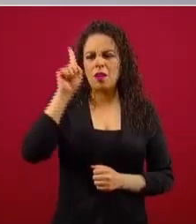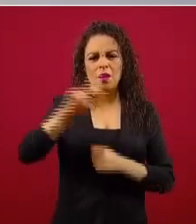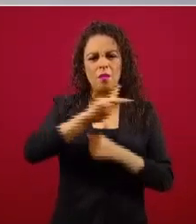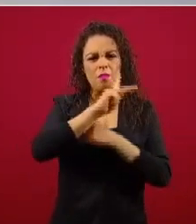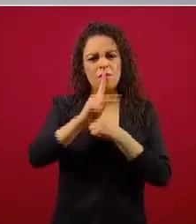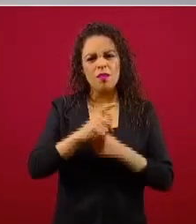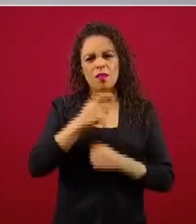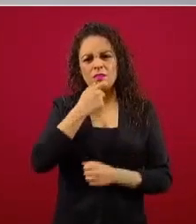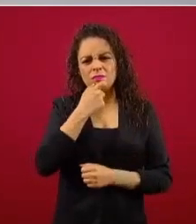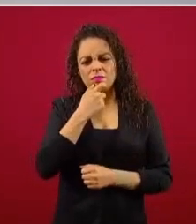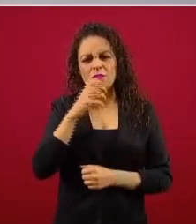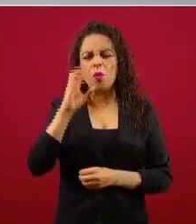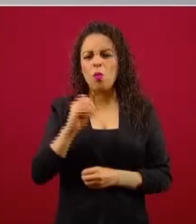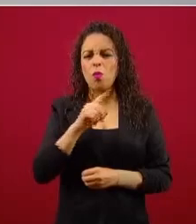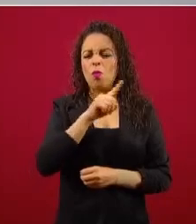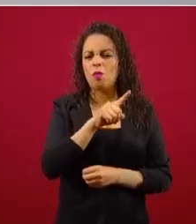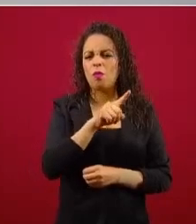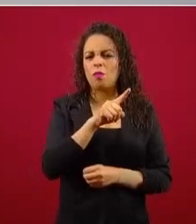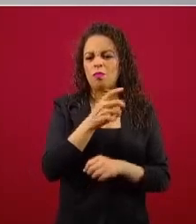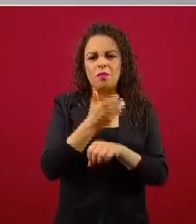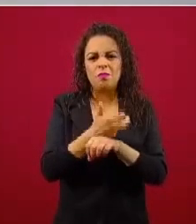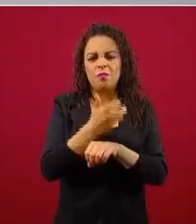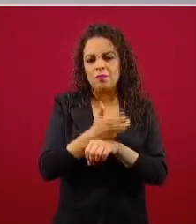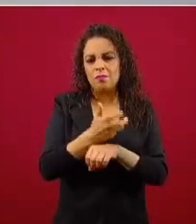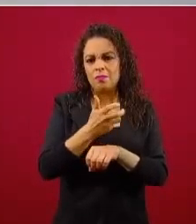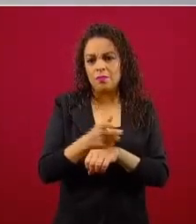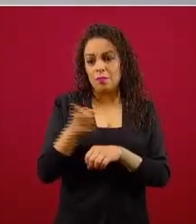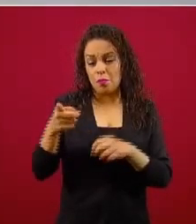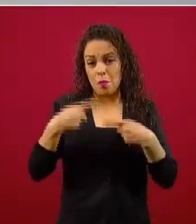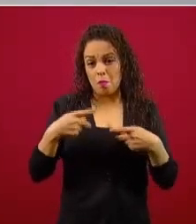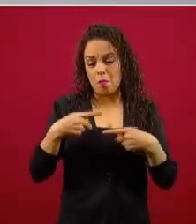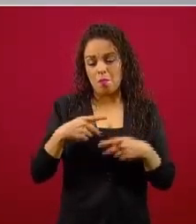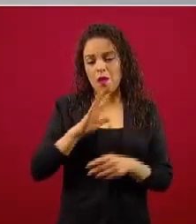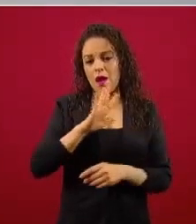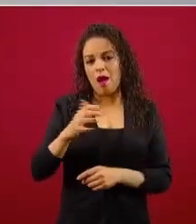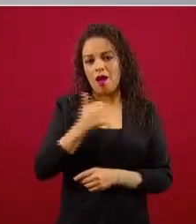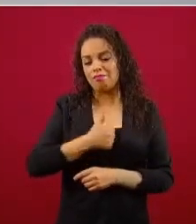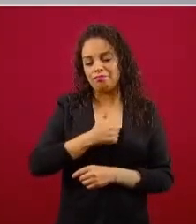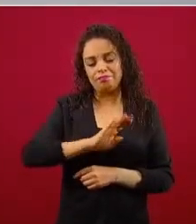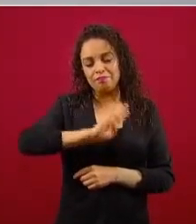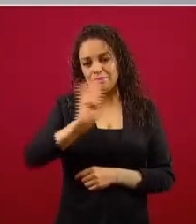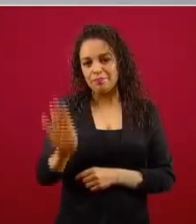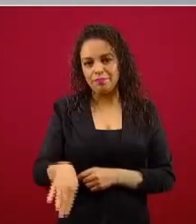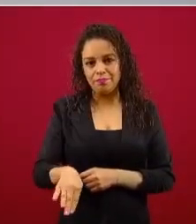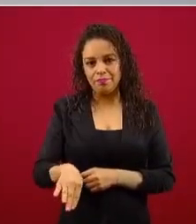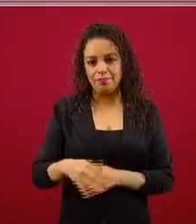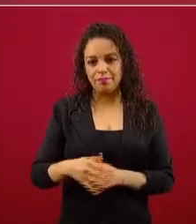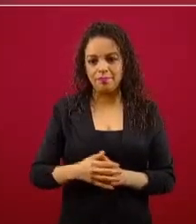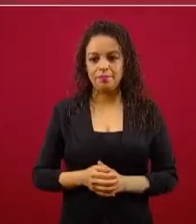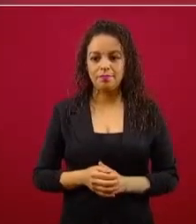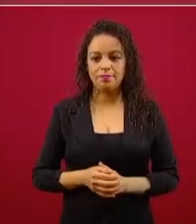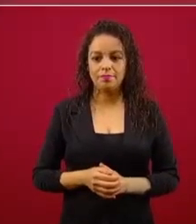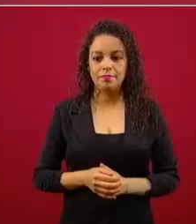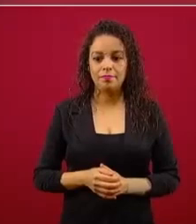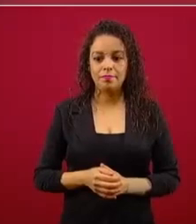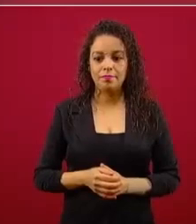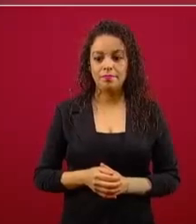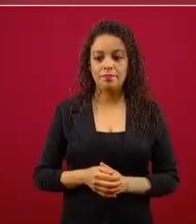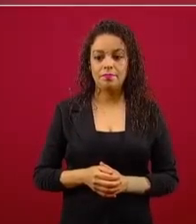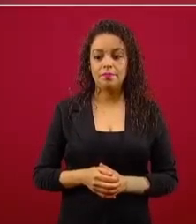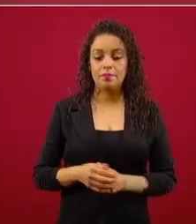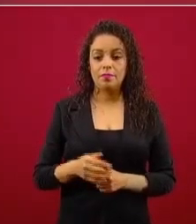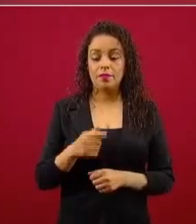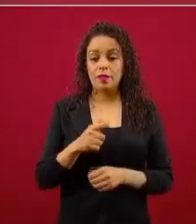o estadounidense, ya falleció. Neruda le hizo el prólogo a ese libro, se llama el